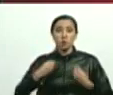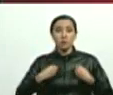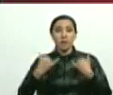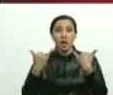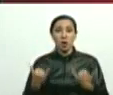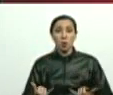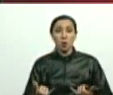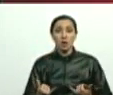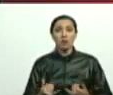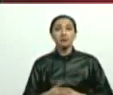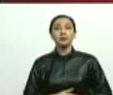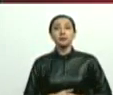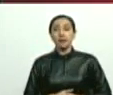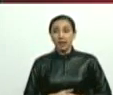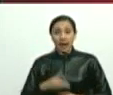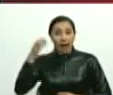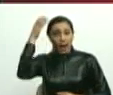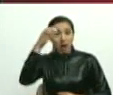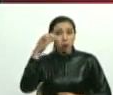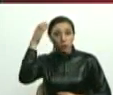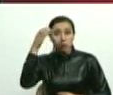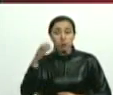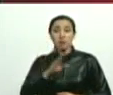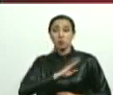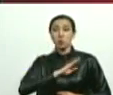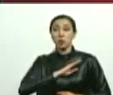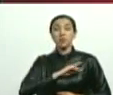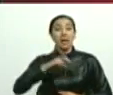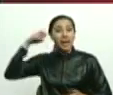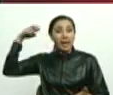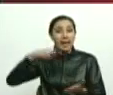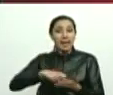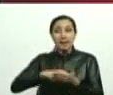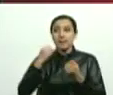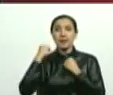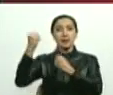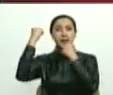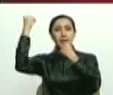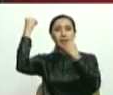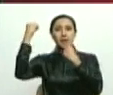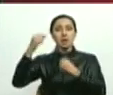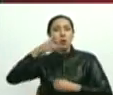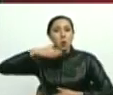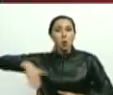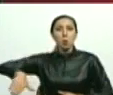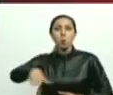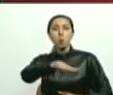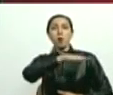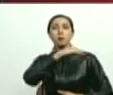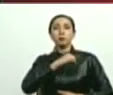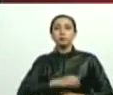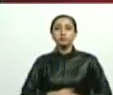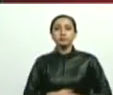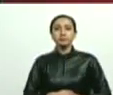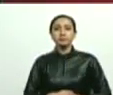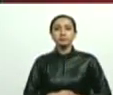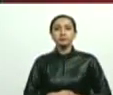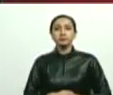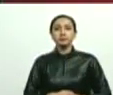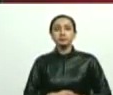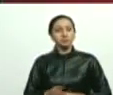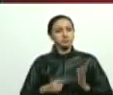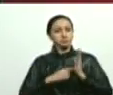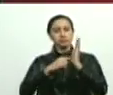sido una autoconciencia de rebeldía. El pueblo se ha rebelado a entregarse,